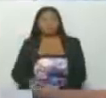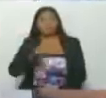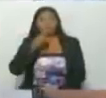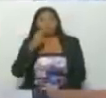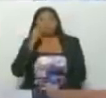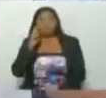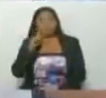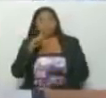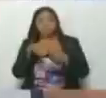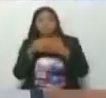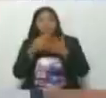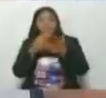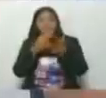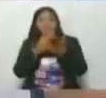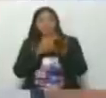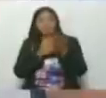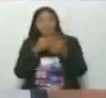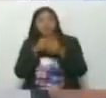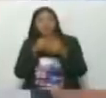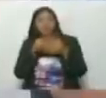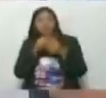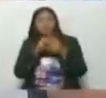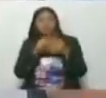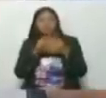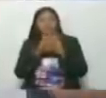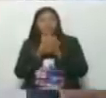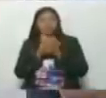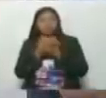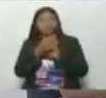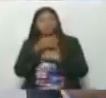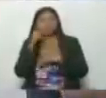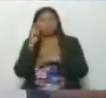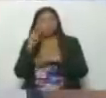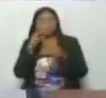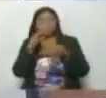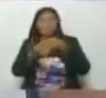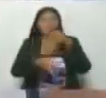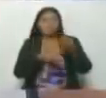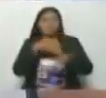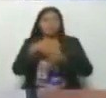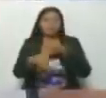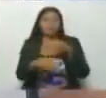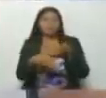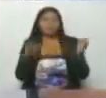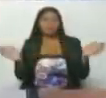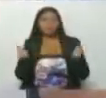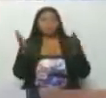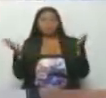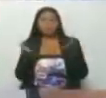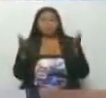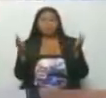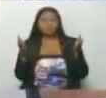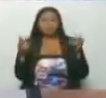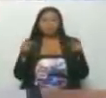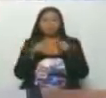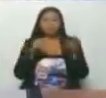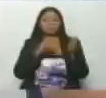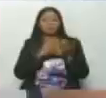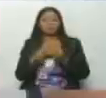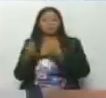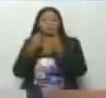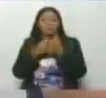y antes de ir a los otros dos factores están explicando e impulsando la reanimación de la economía